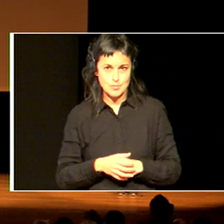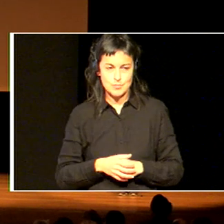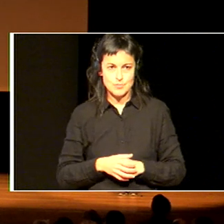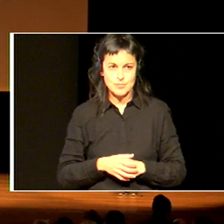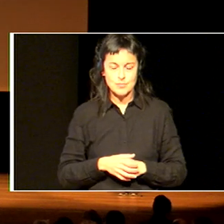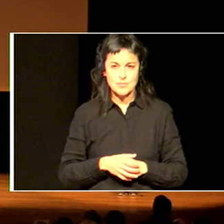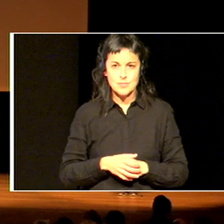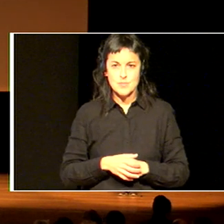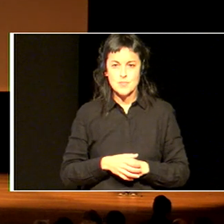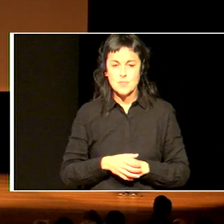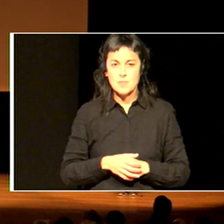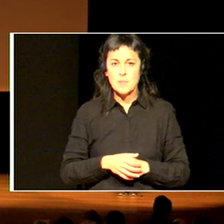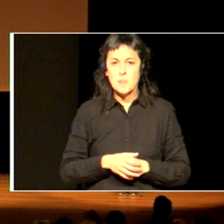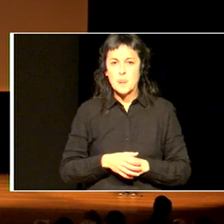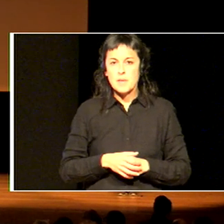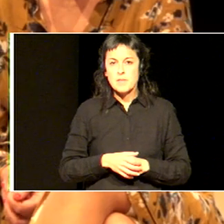joatea. Eta gero,